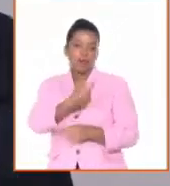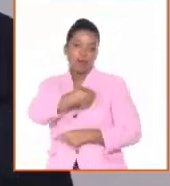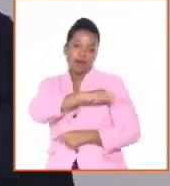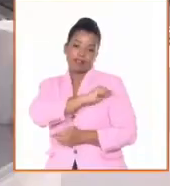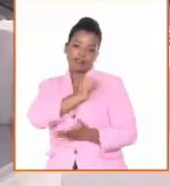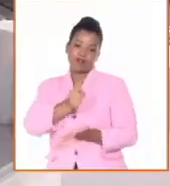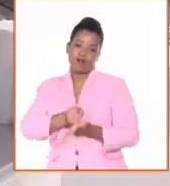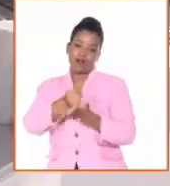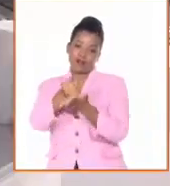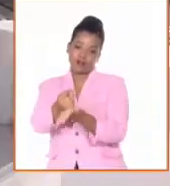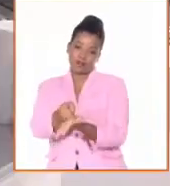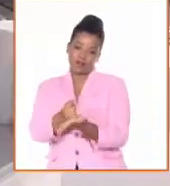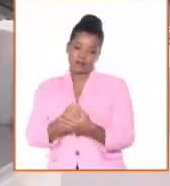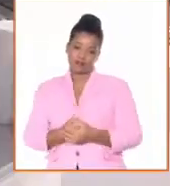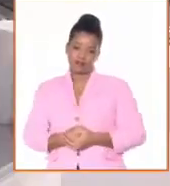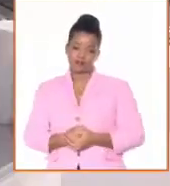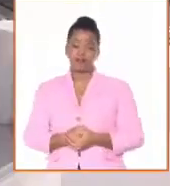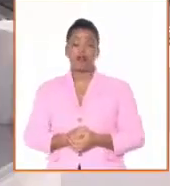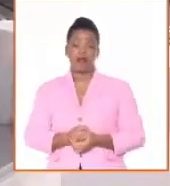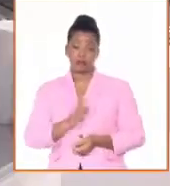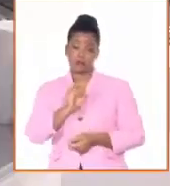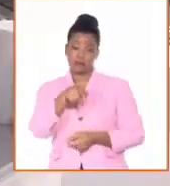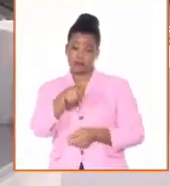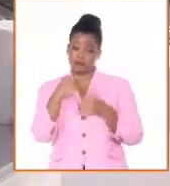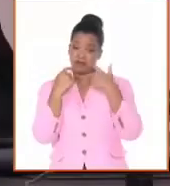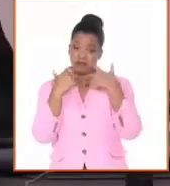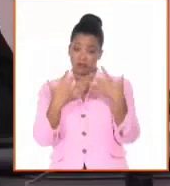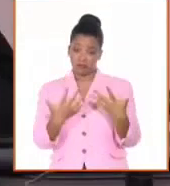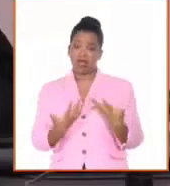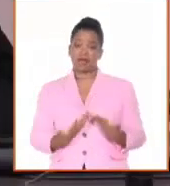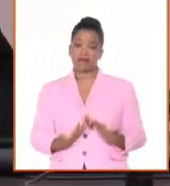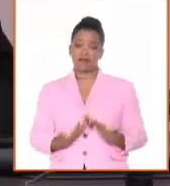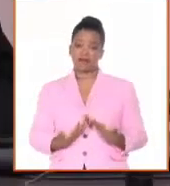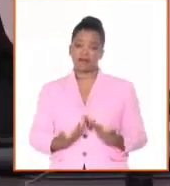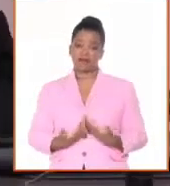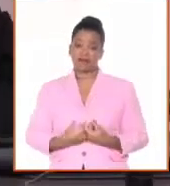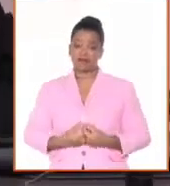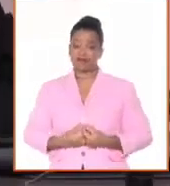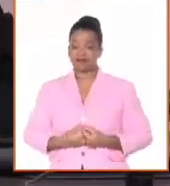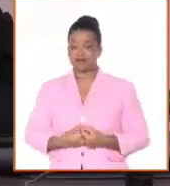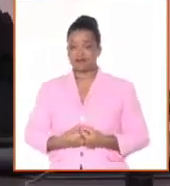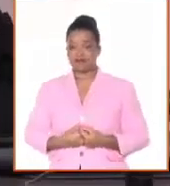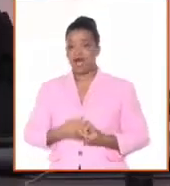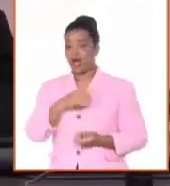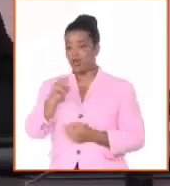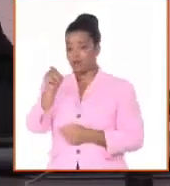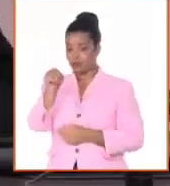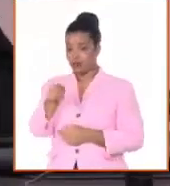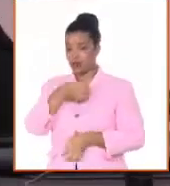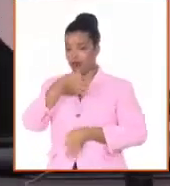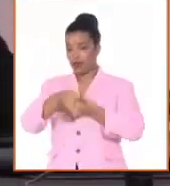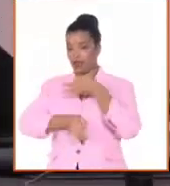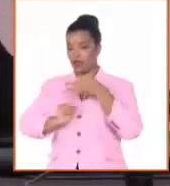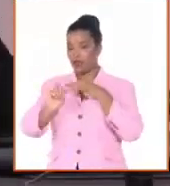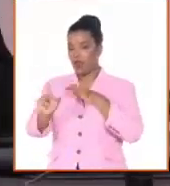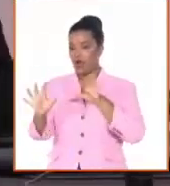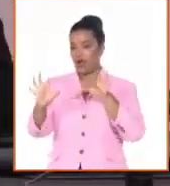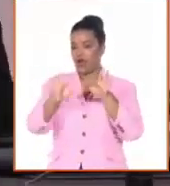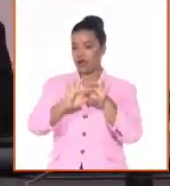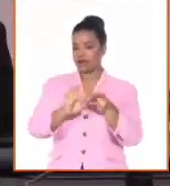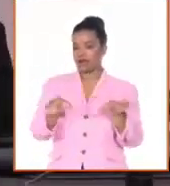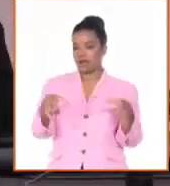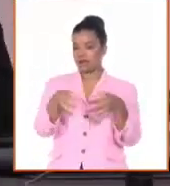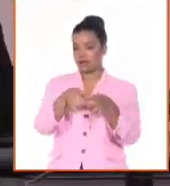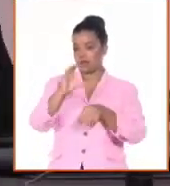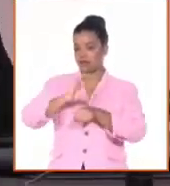Eso es lo más la más verdad sobre todo también Alianza me decía hoy la doctora galería están buscando Alianza también con los juventud con otras entidades que puedan